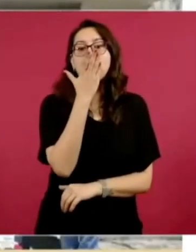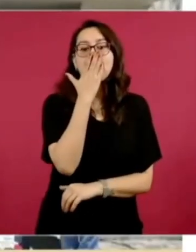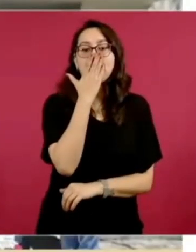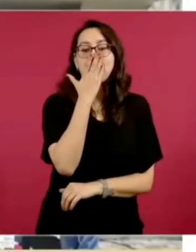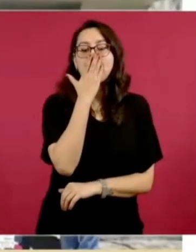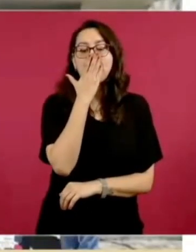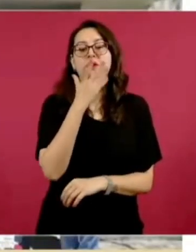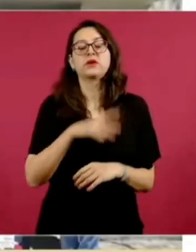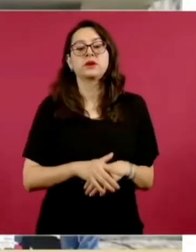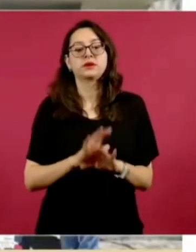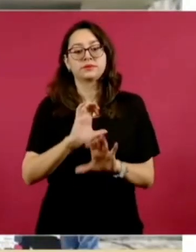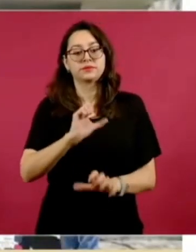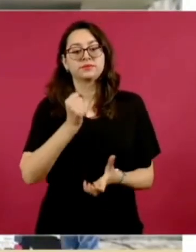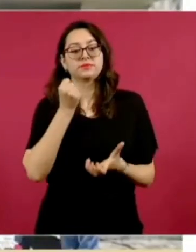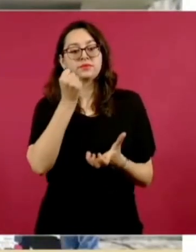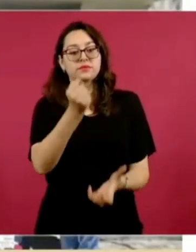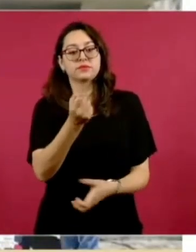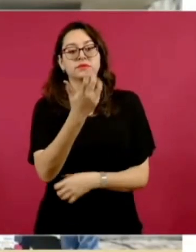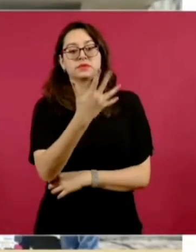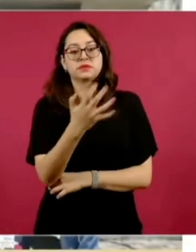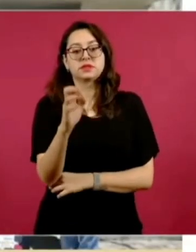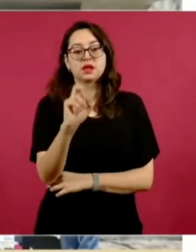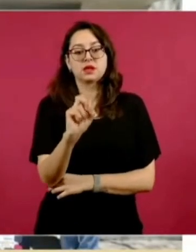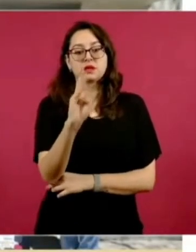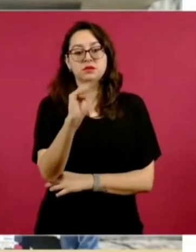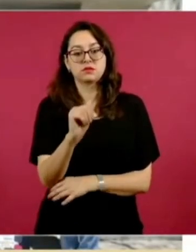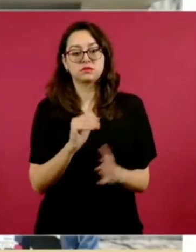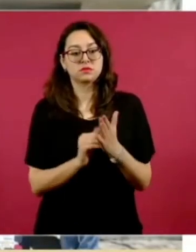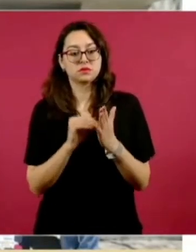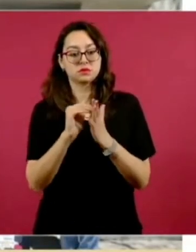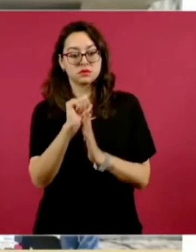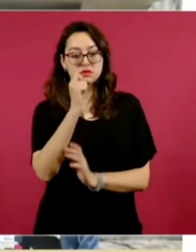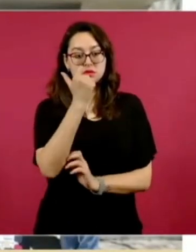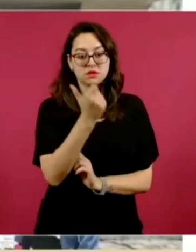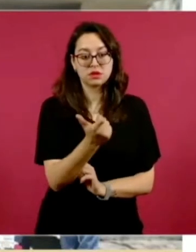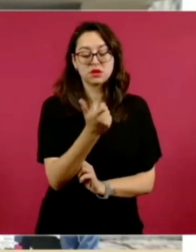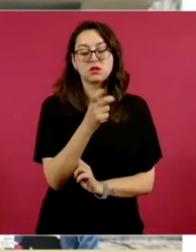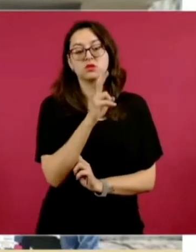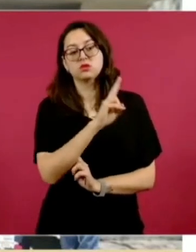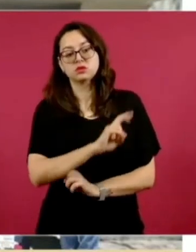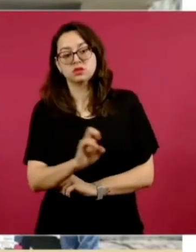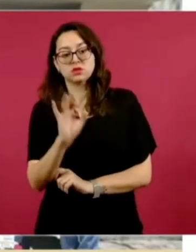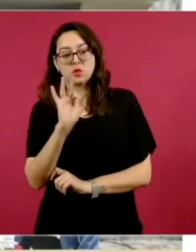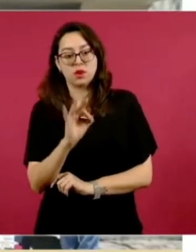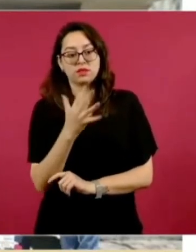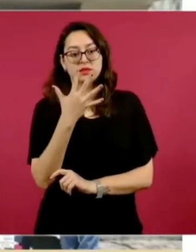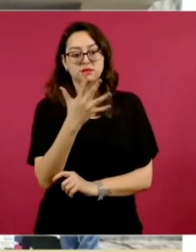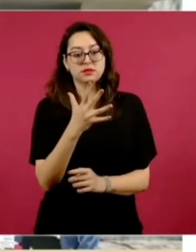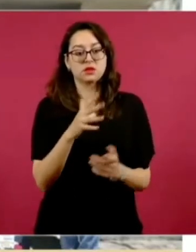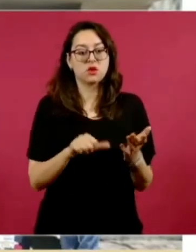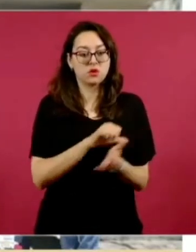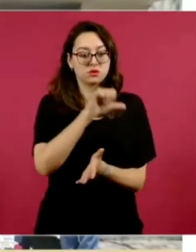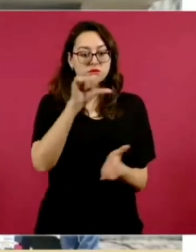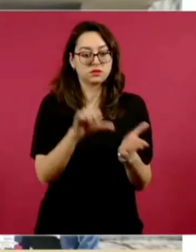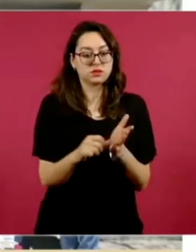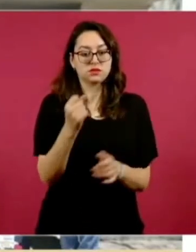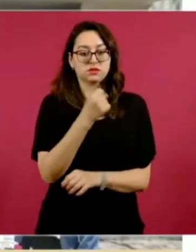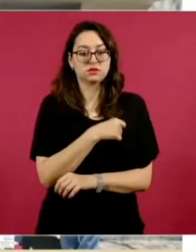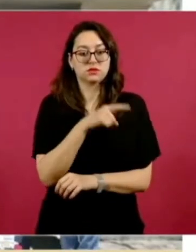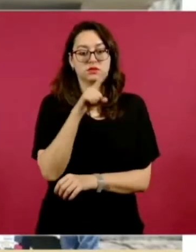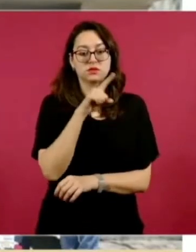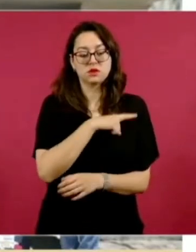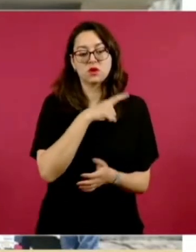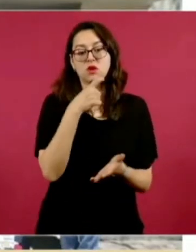tenemos una inversión de 539 millones de pesos en 245 centros de salud. Se adquirieron